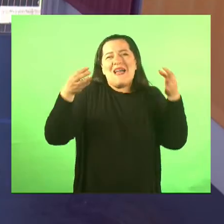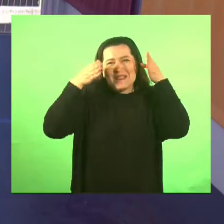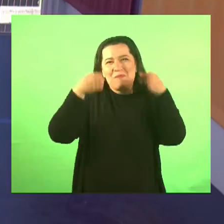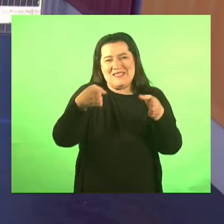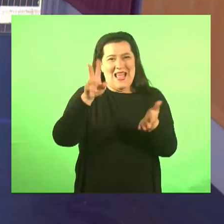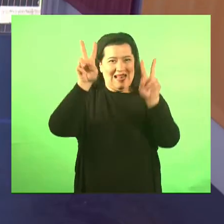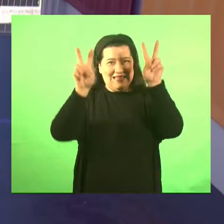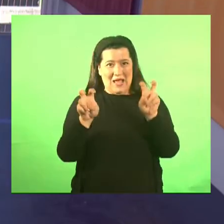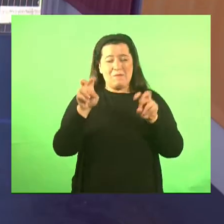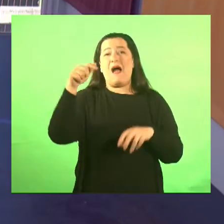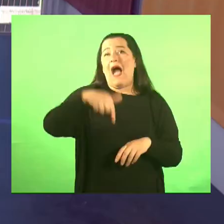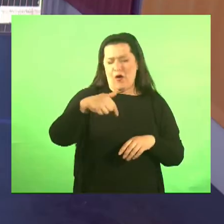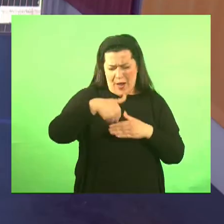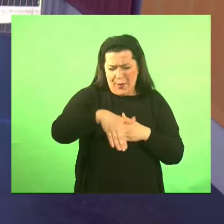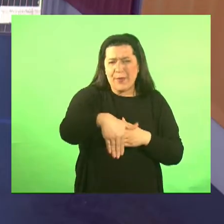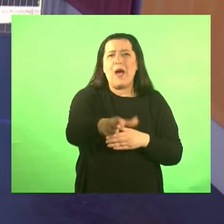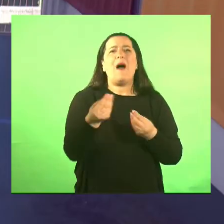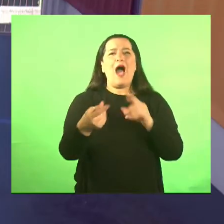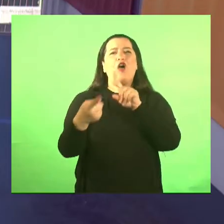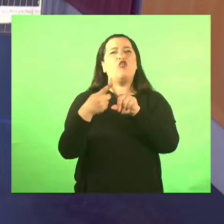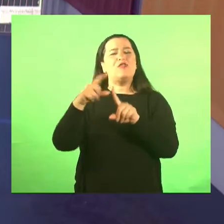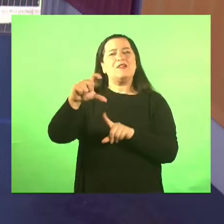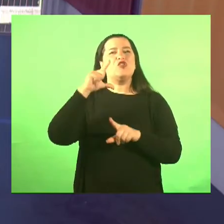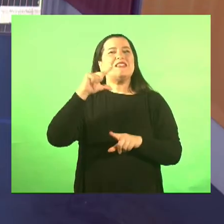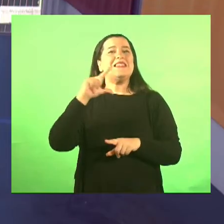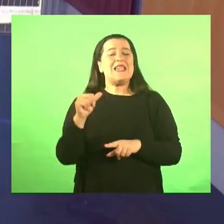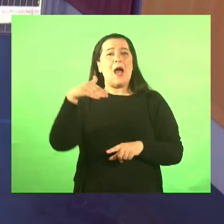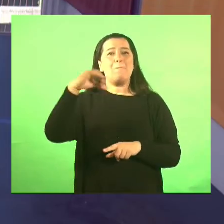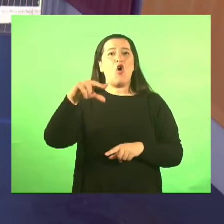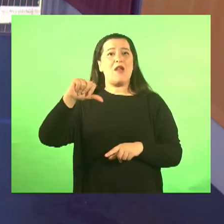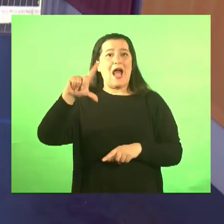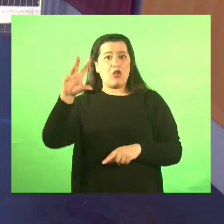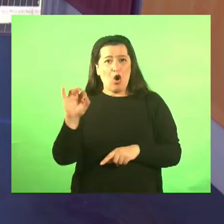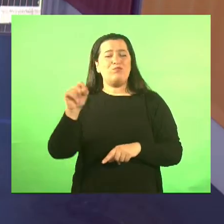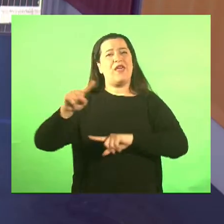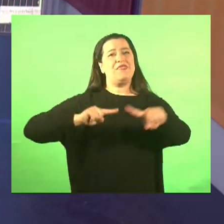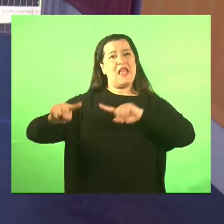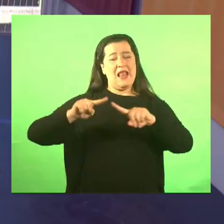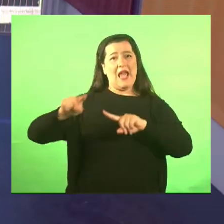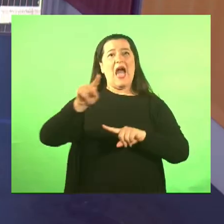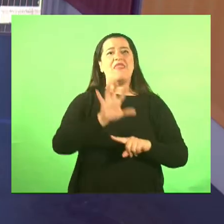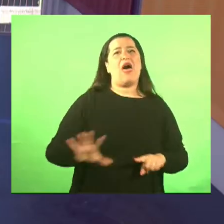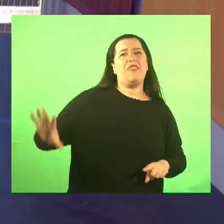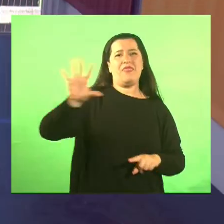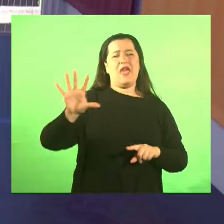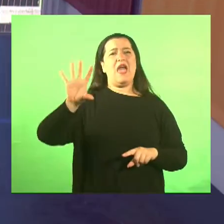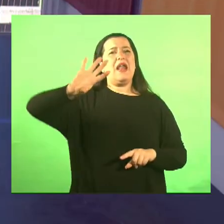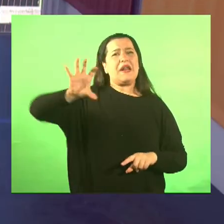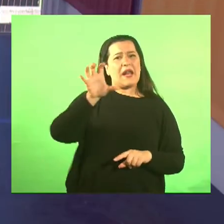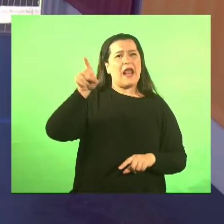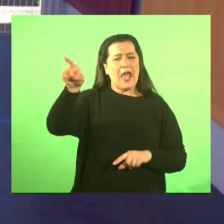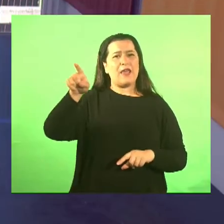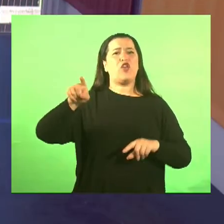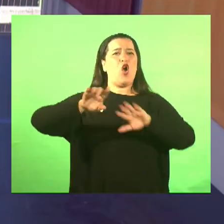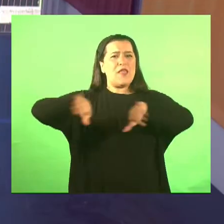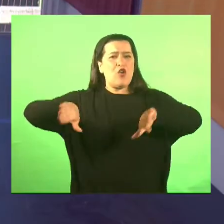este tema, nos vamos a poner en breve en contacto con Cintia Mónaco, que es nuestra delegada de toda la región de la